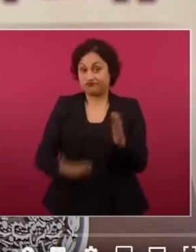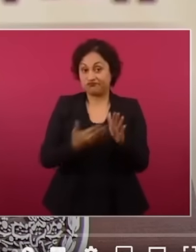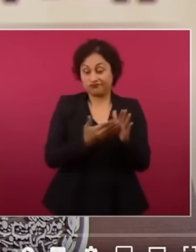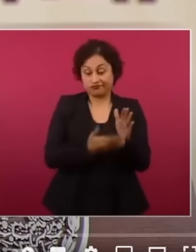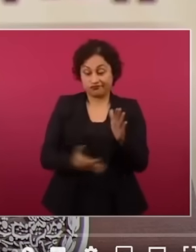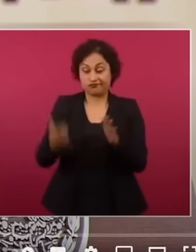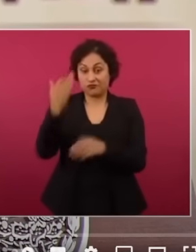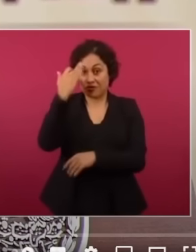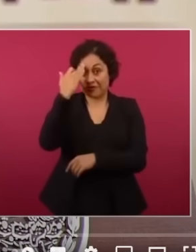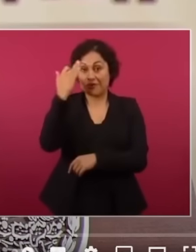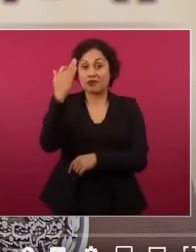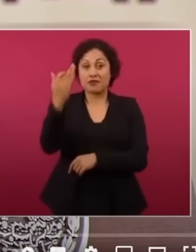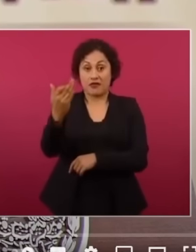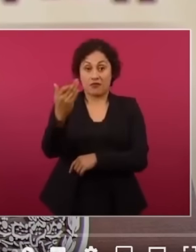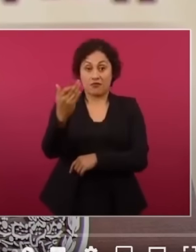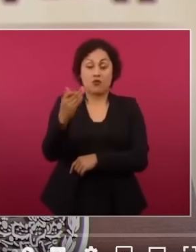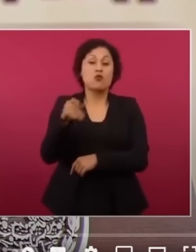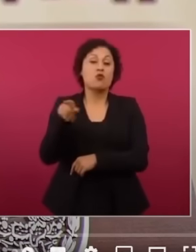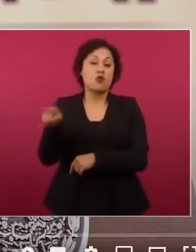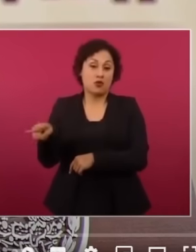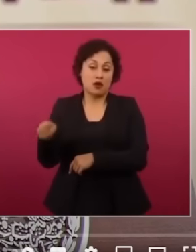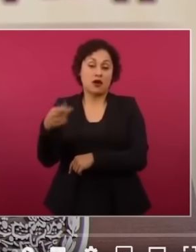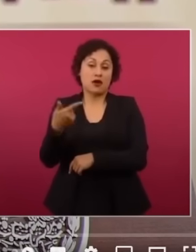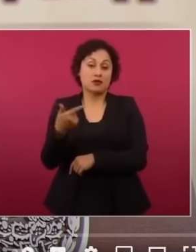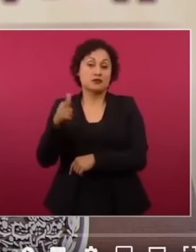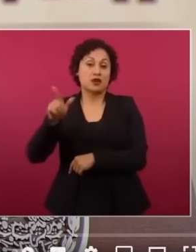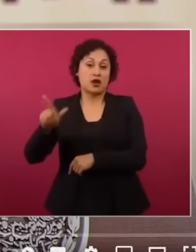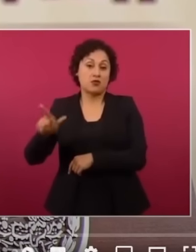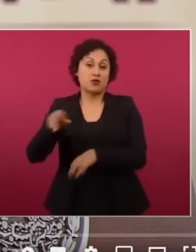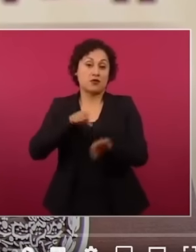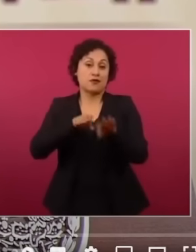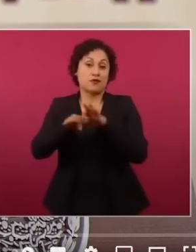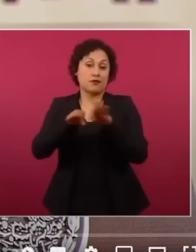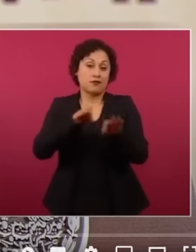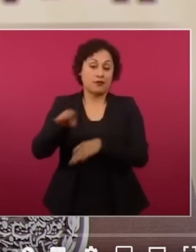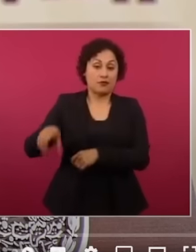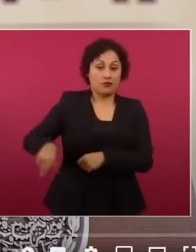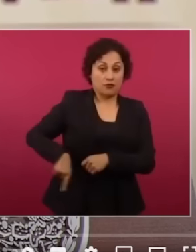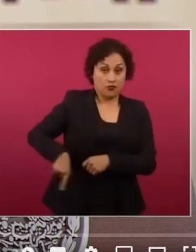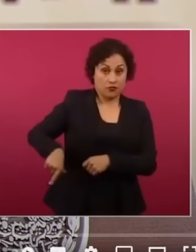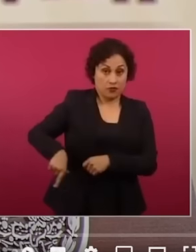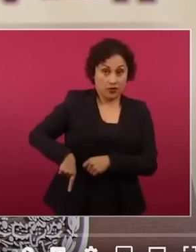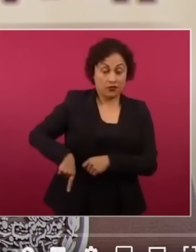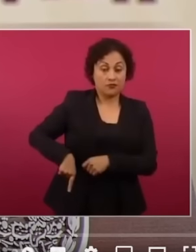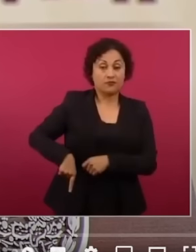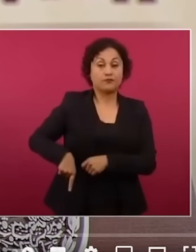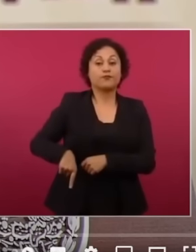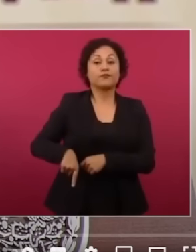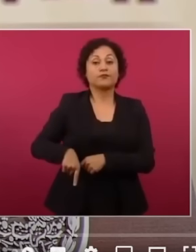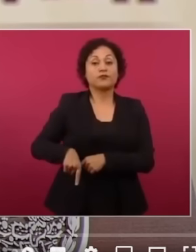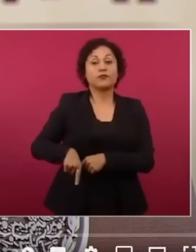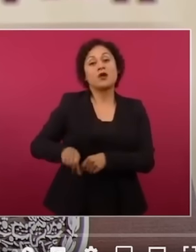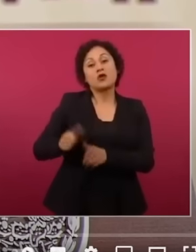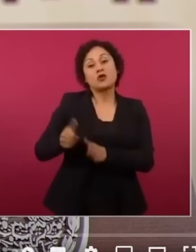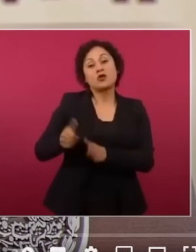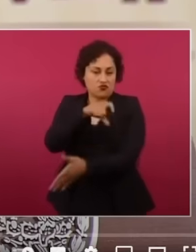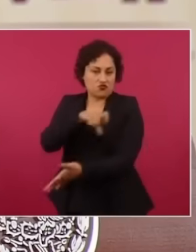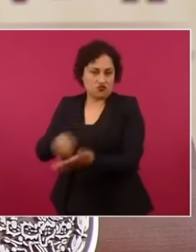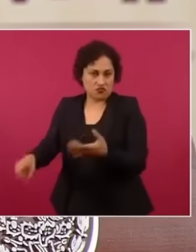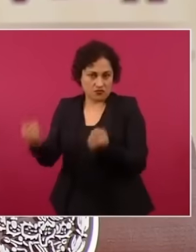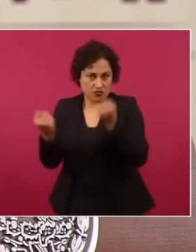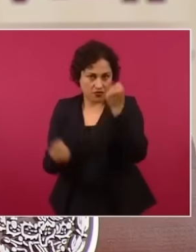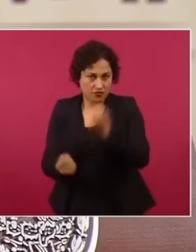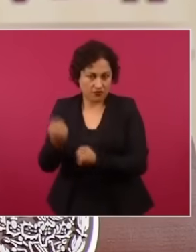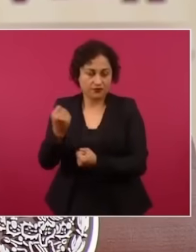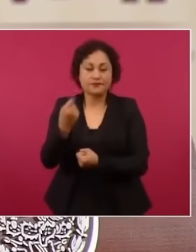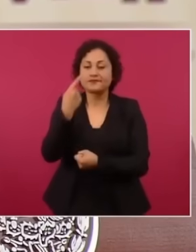tiempo que este individuo fue servidor público y durante los 6 años posteriores.